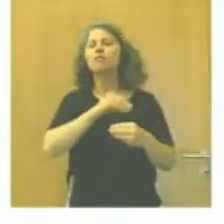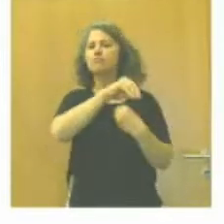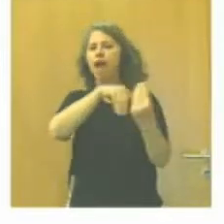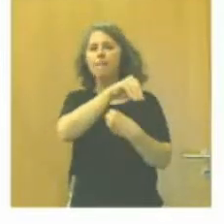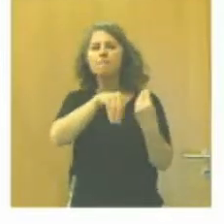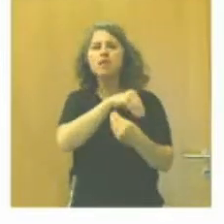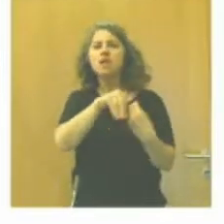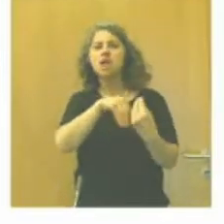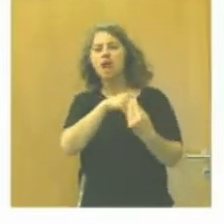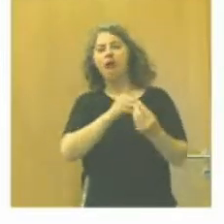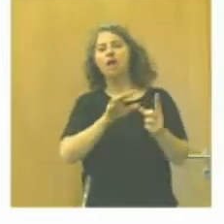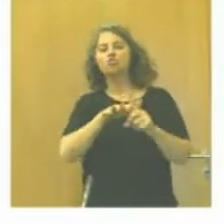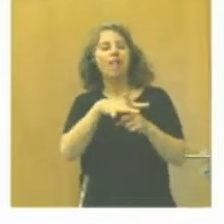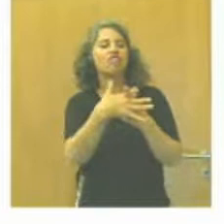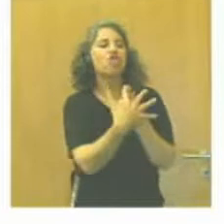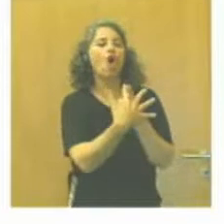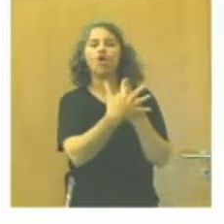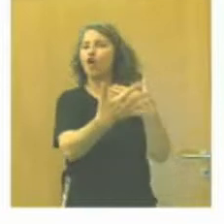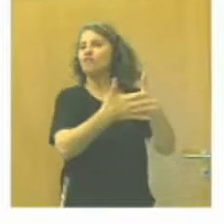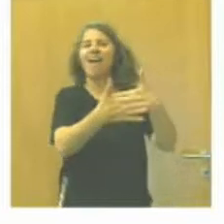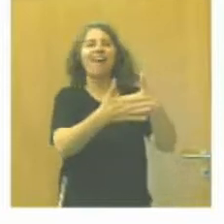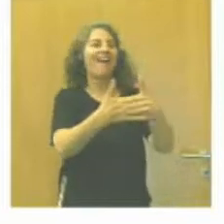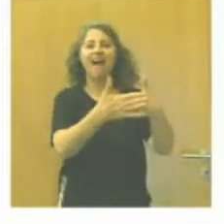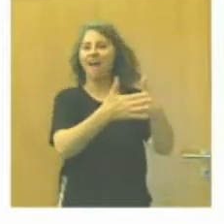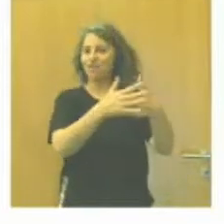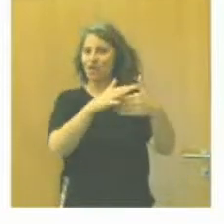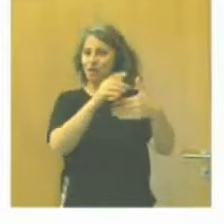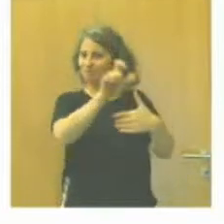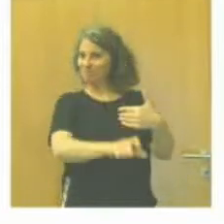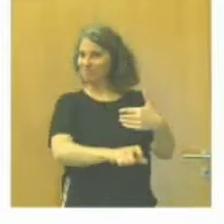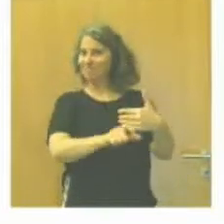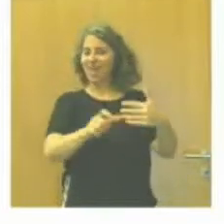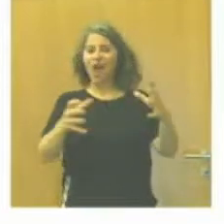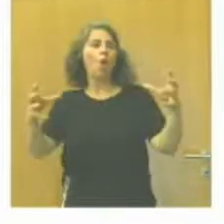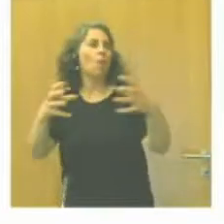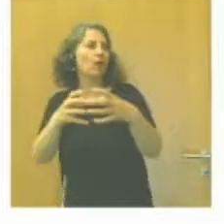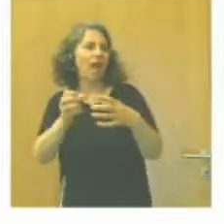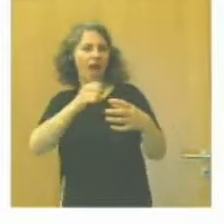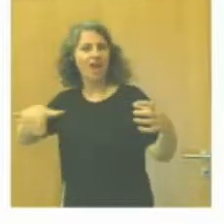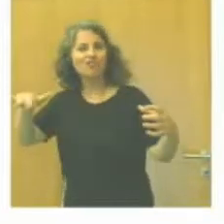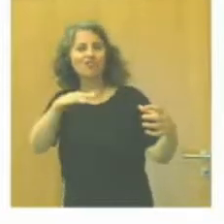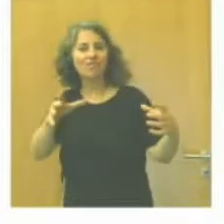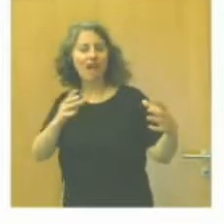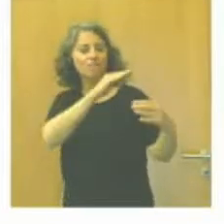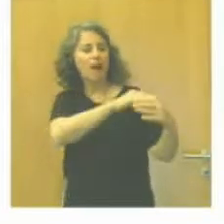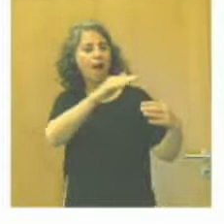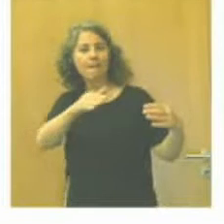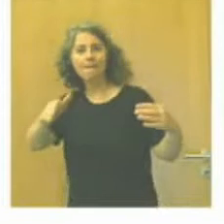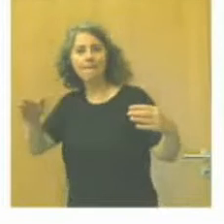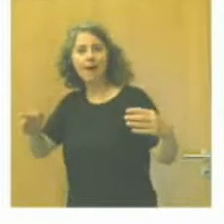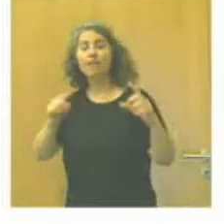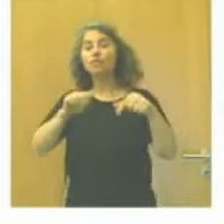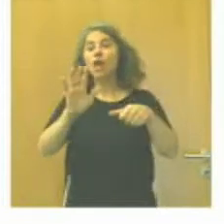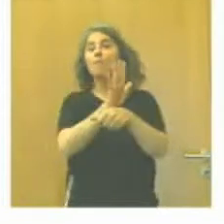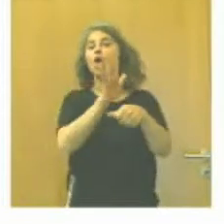es el entorno inmediato del individuo, la comunidad y la sociedad. Entonces, basándonos en este